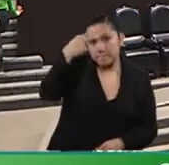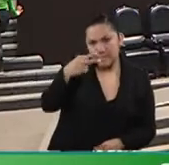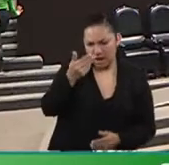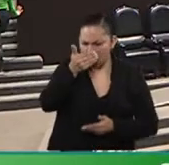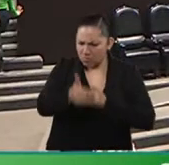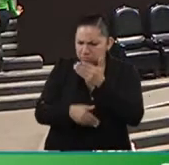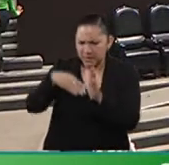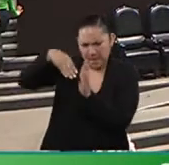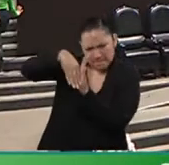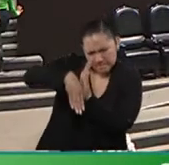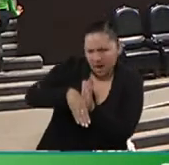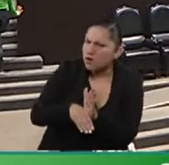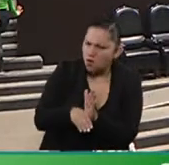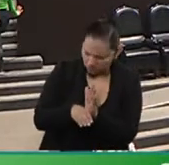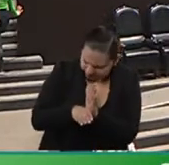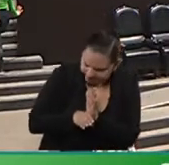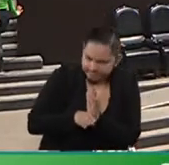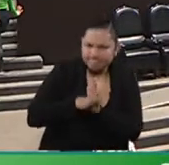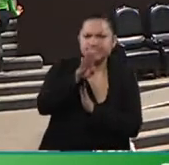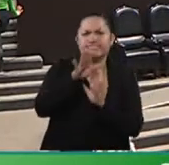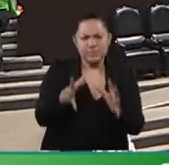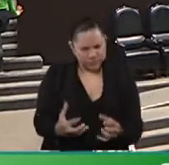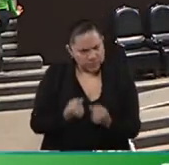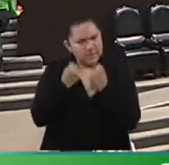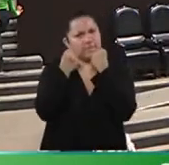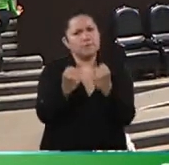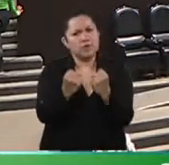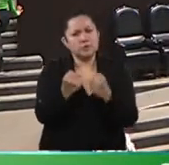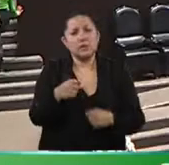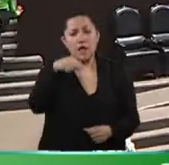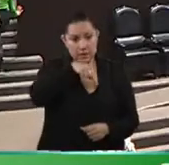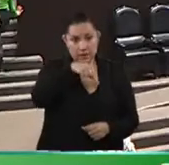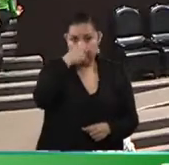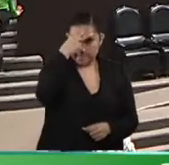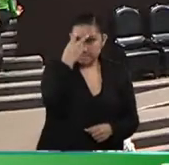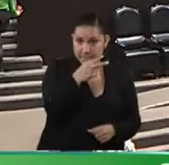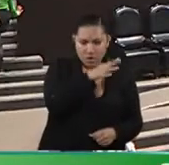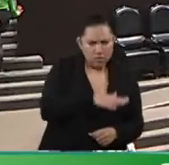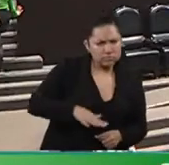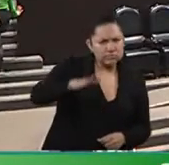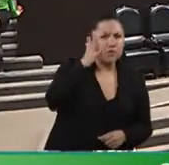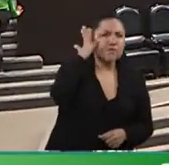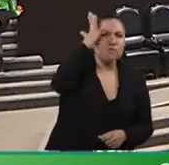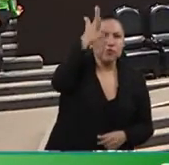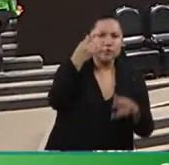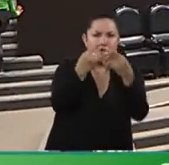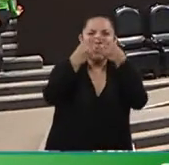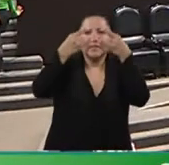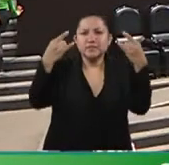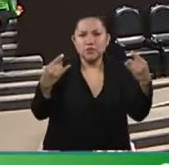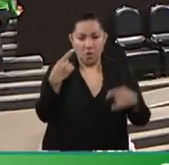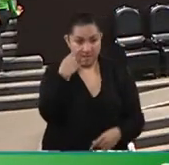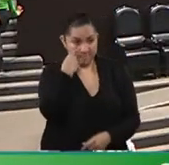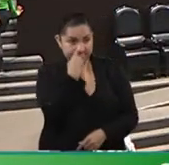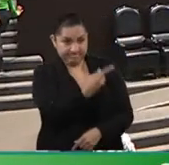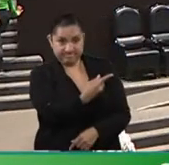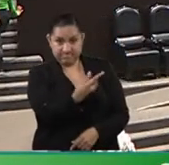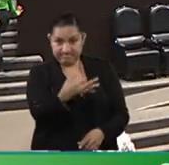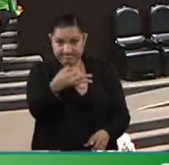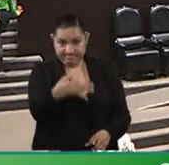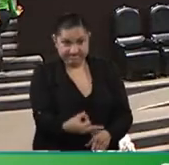juzgará esta esta no es la primera vez que quien llega al